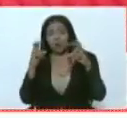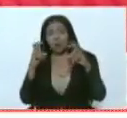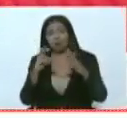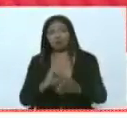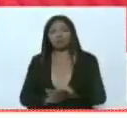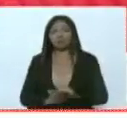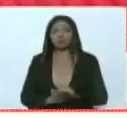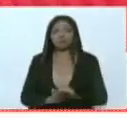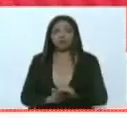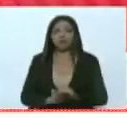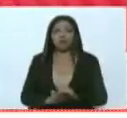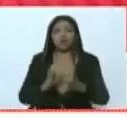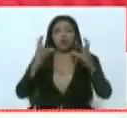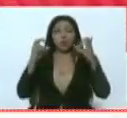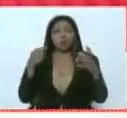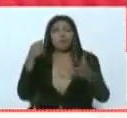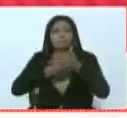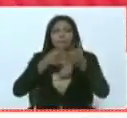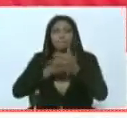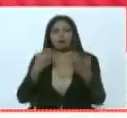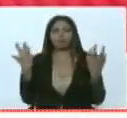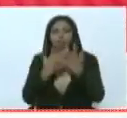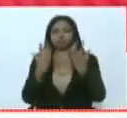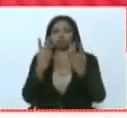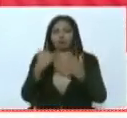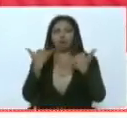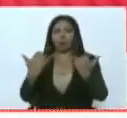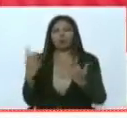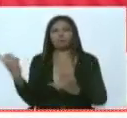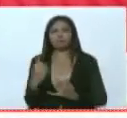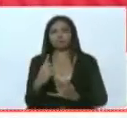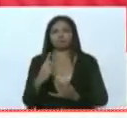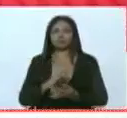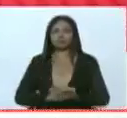Reorganizar fuerzas para las nuevas batallas que vienen.